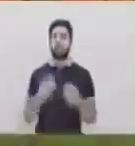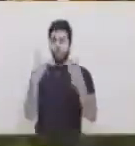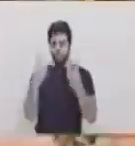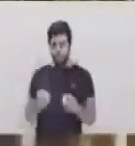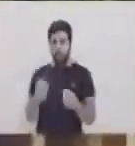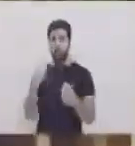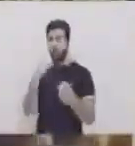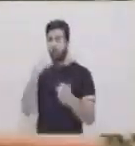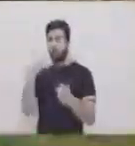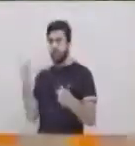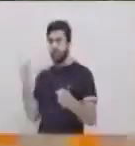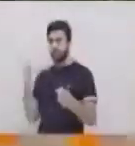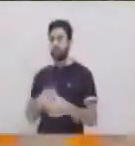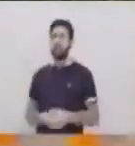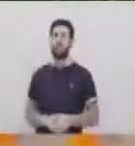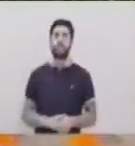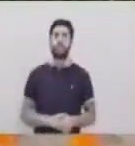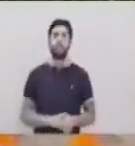Vea, digno.